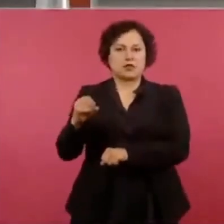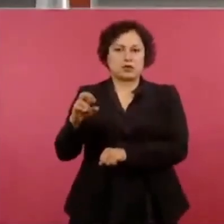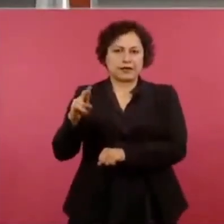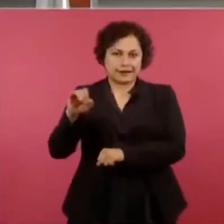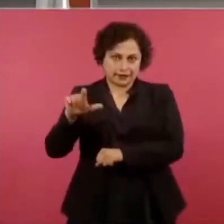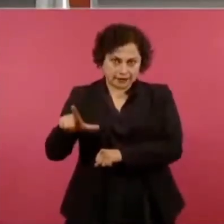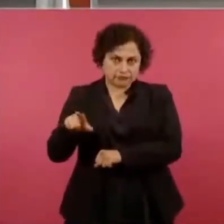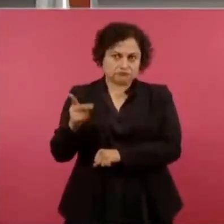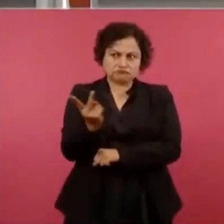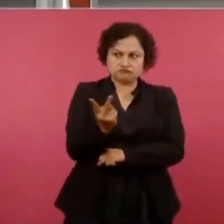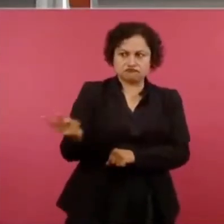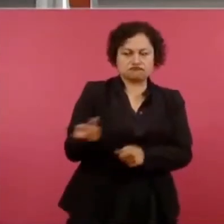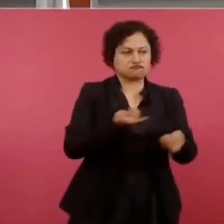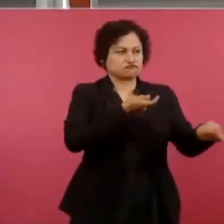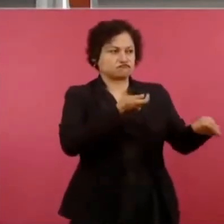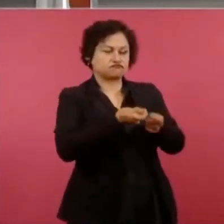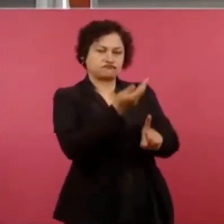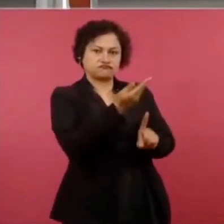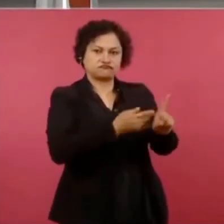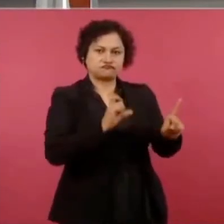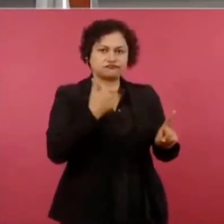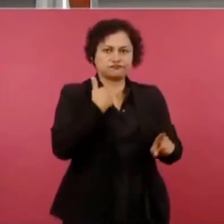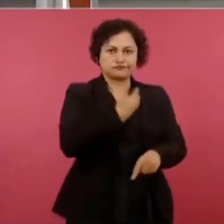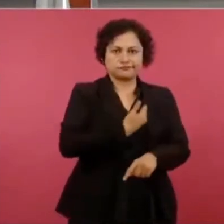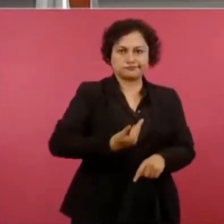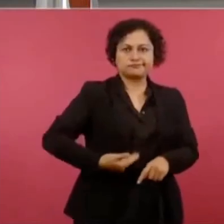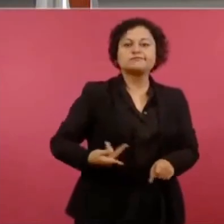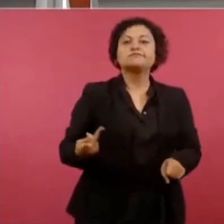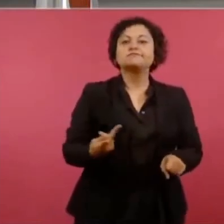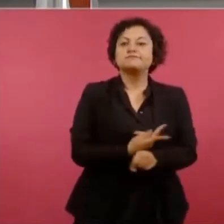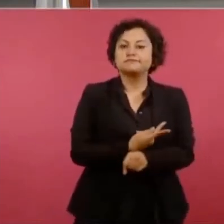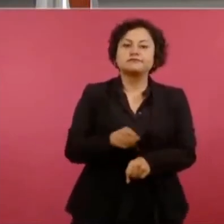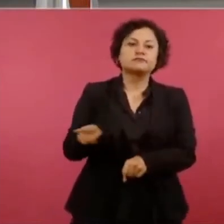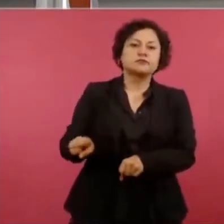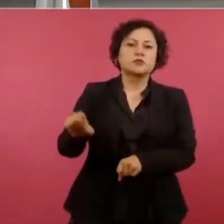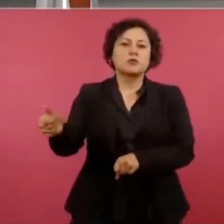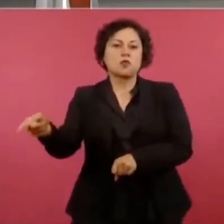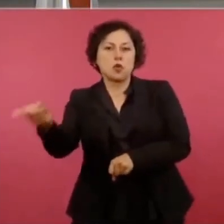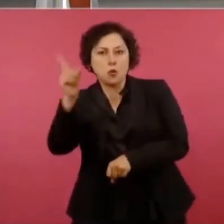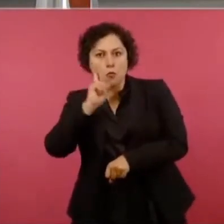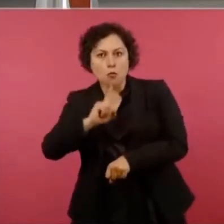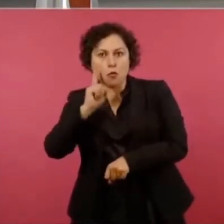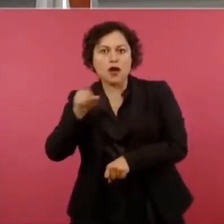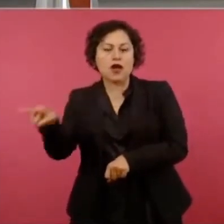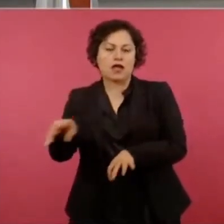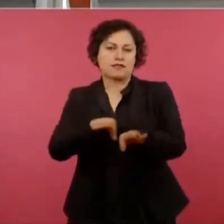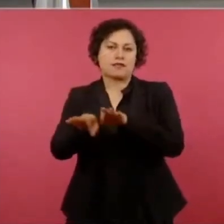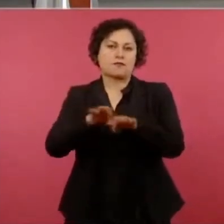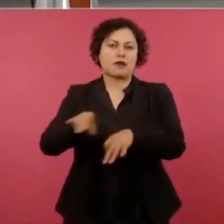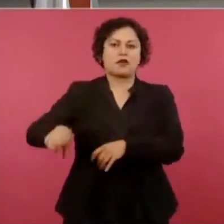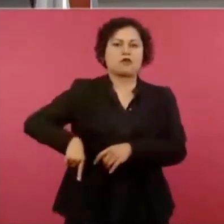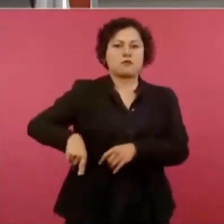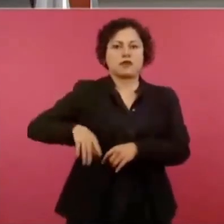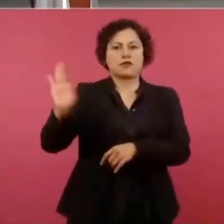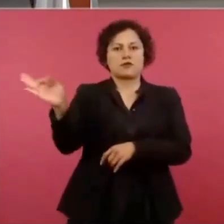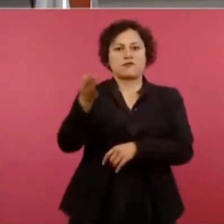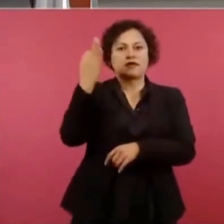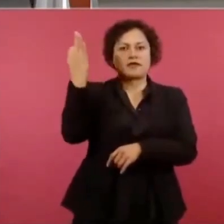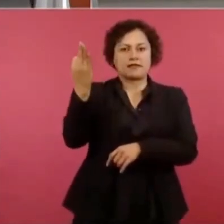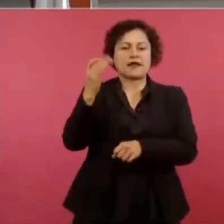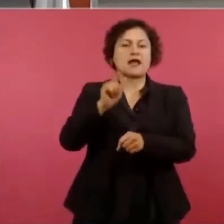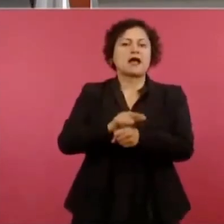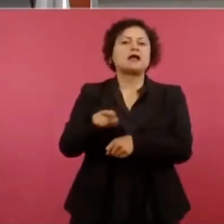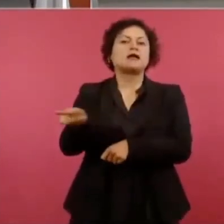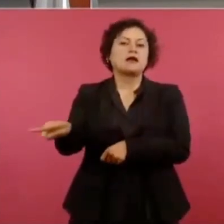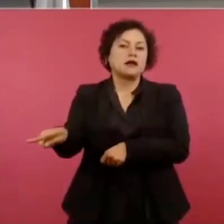esto? Que María Amparo Casar, siendo servidora pública o funcionaria del gobierno federal, tenía una posición de poder